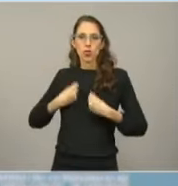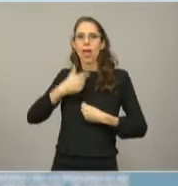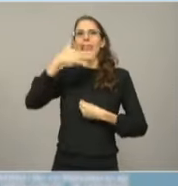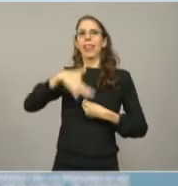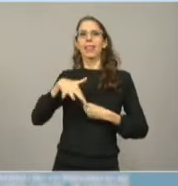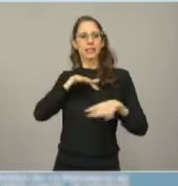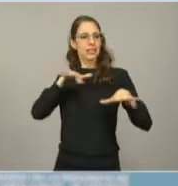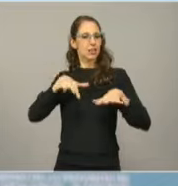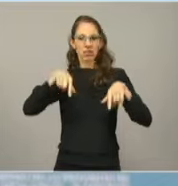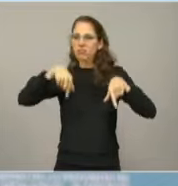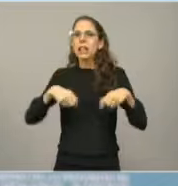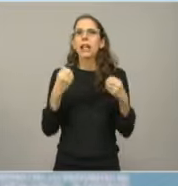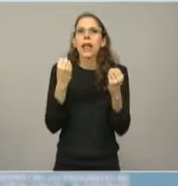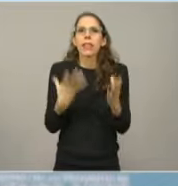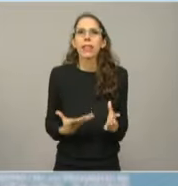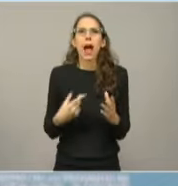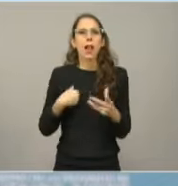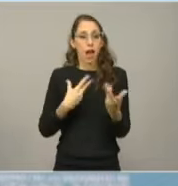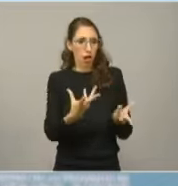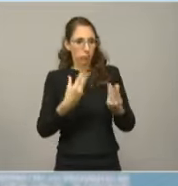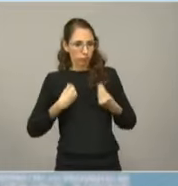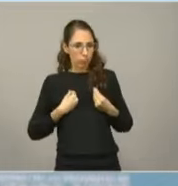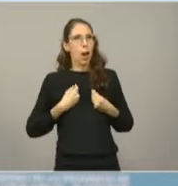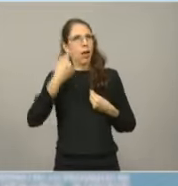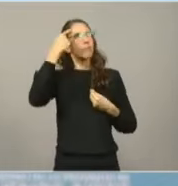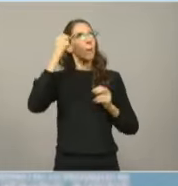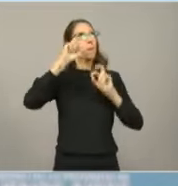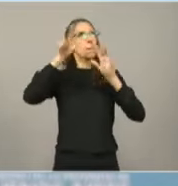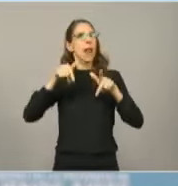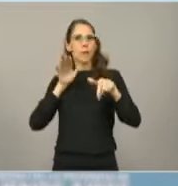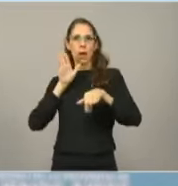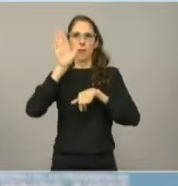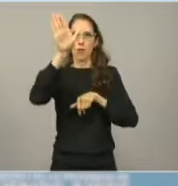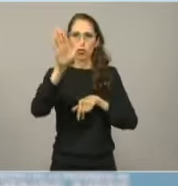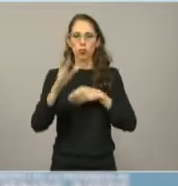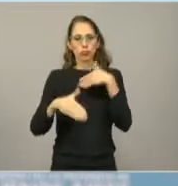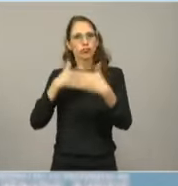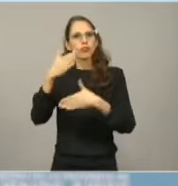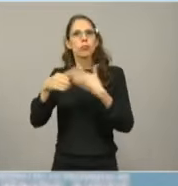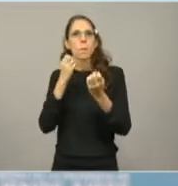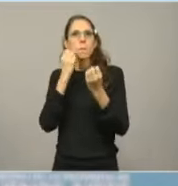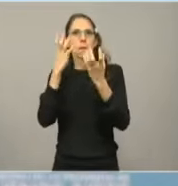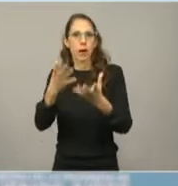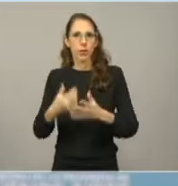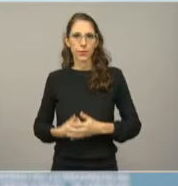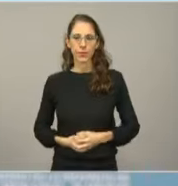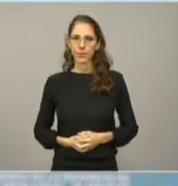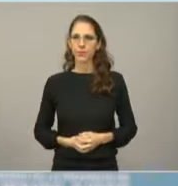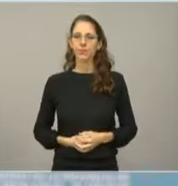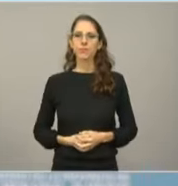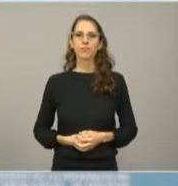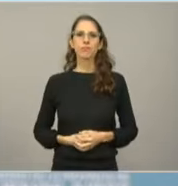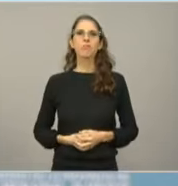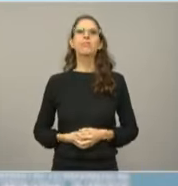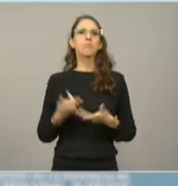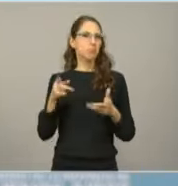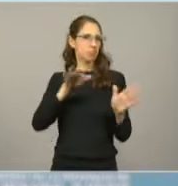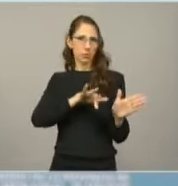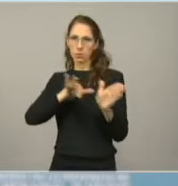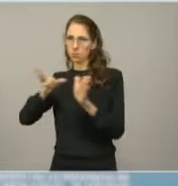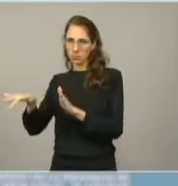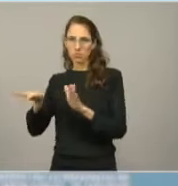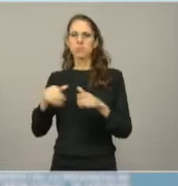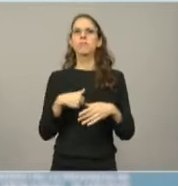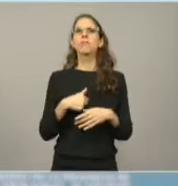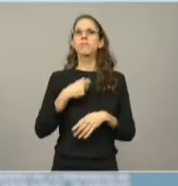estamos y para poder como dije pensar hacia adelante eh cada vez mejores políticas políticas públicas eh Más allá de eso lo que